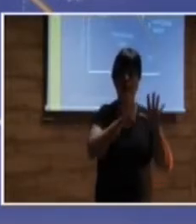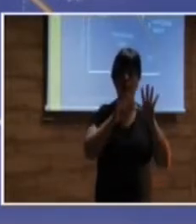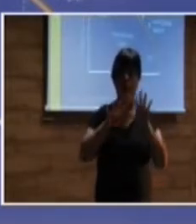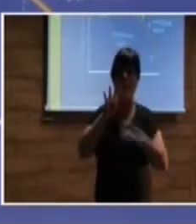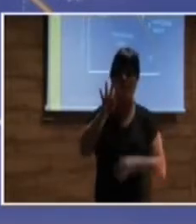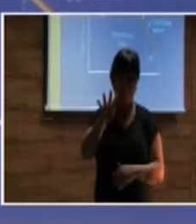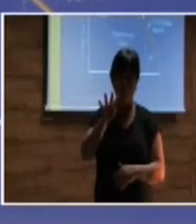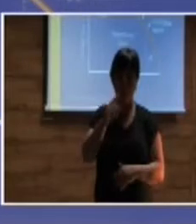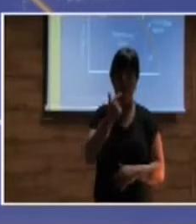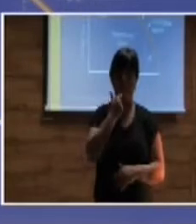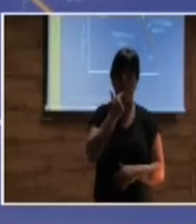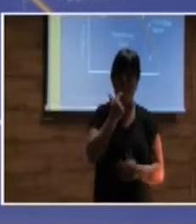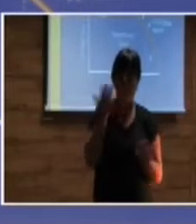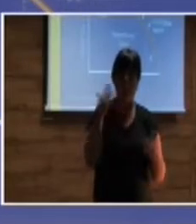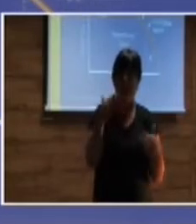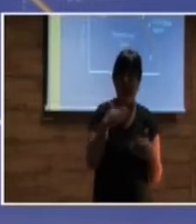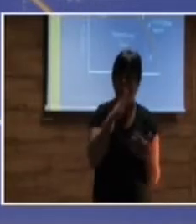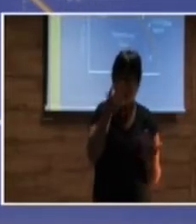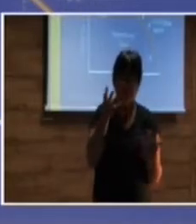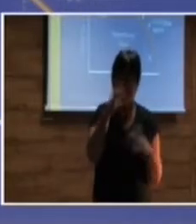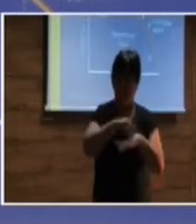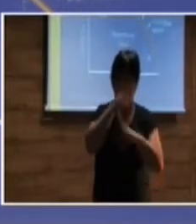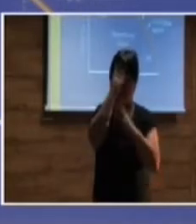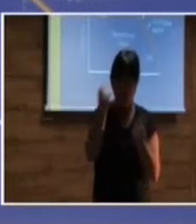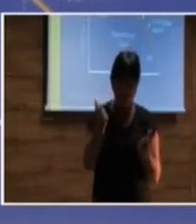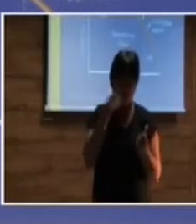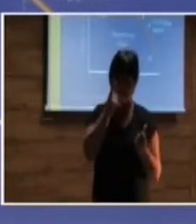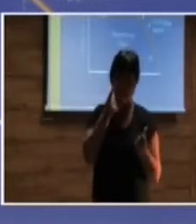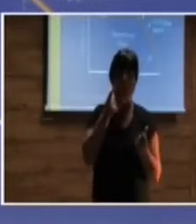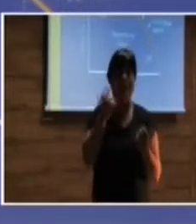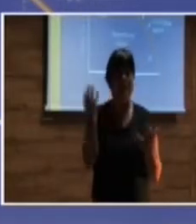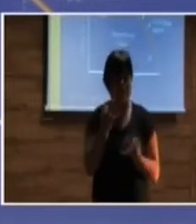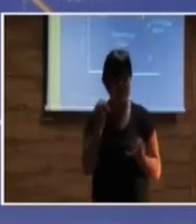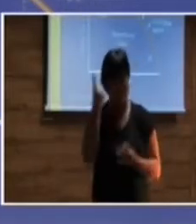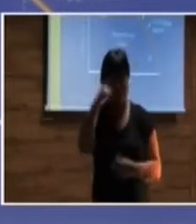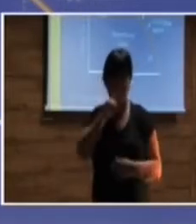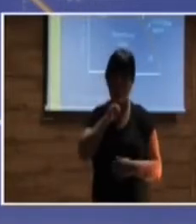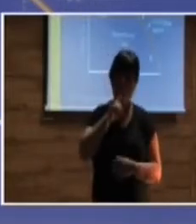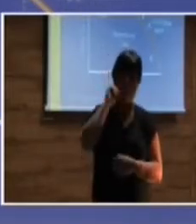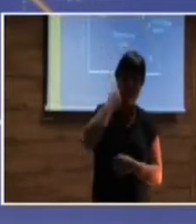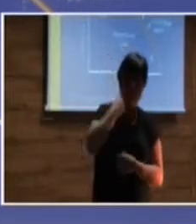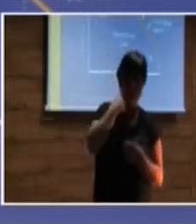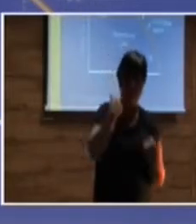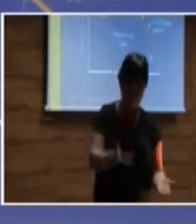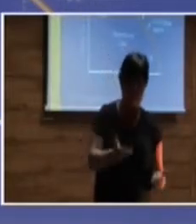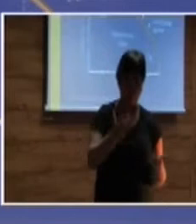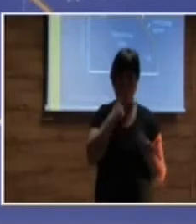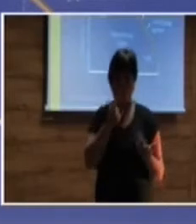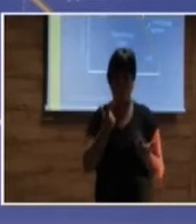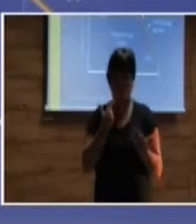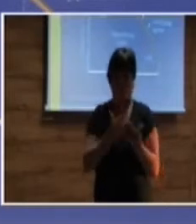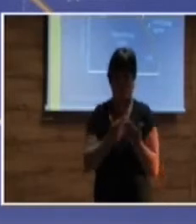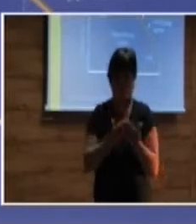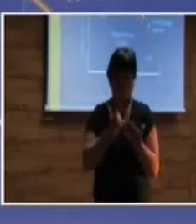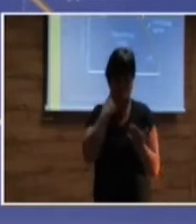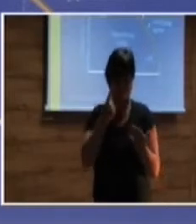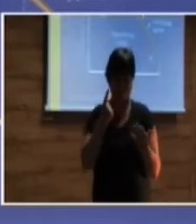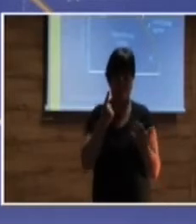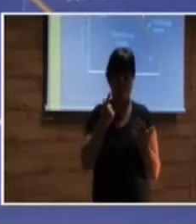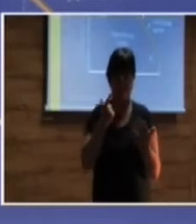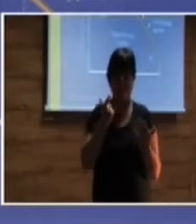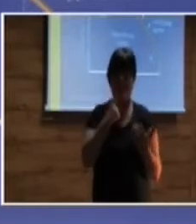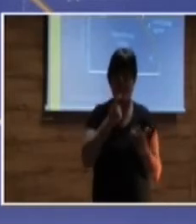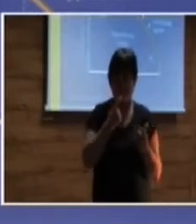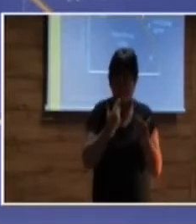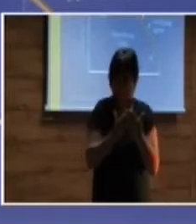para hacer para Alzheimer, pero queremos descubrir cómo se diagnostica tempranamente, y se planteó un montón de instancias presintomáticas, imágenes con